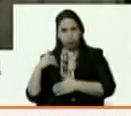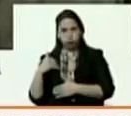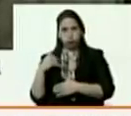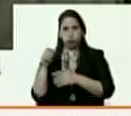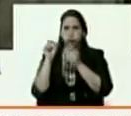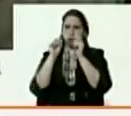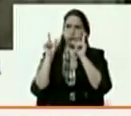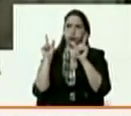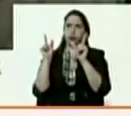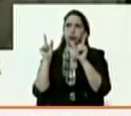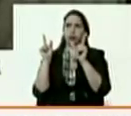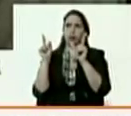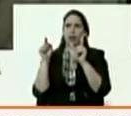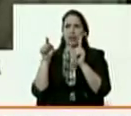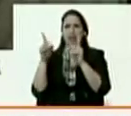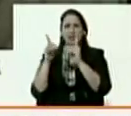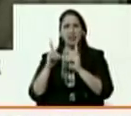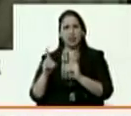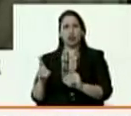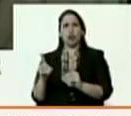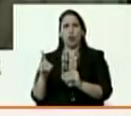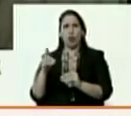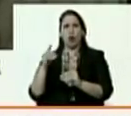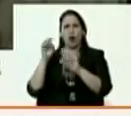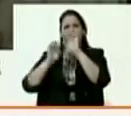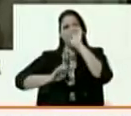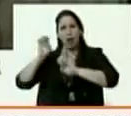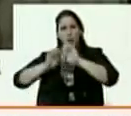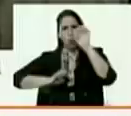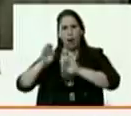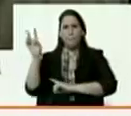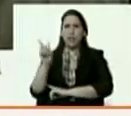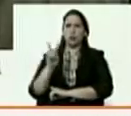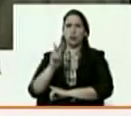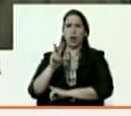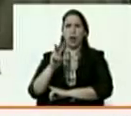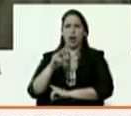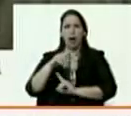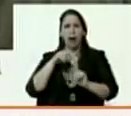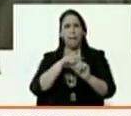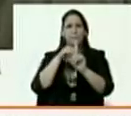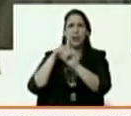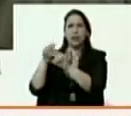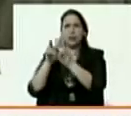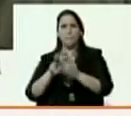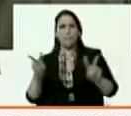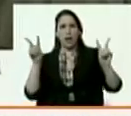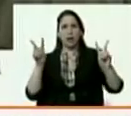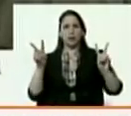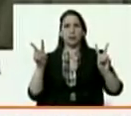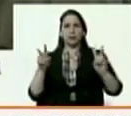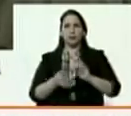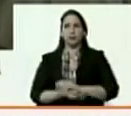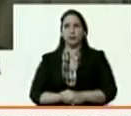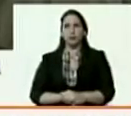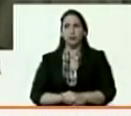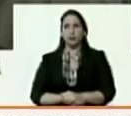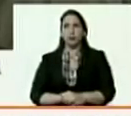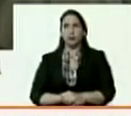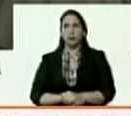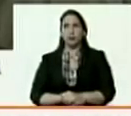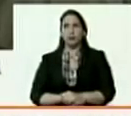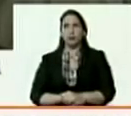insólita decisión de calificar a Venezuela como una amenaza a la paz y seguridad hemisférica